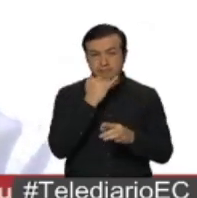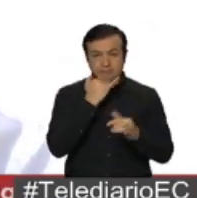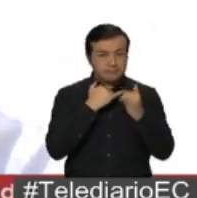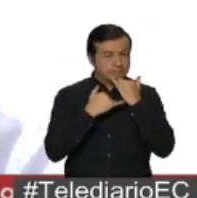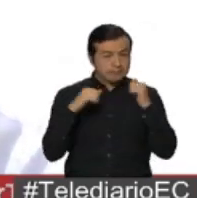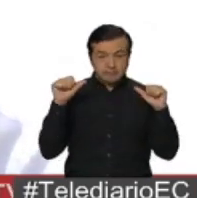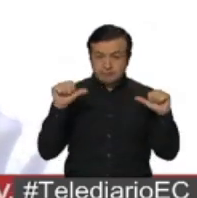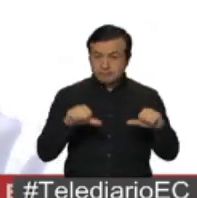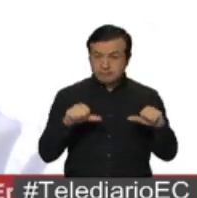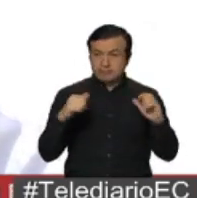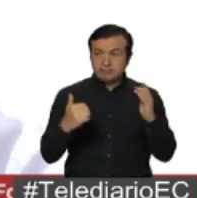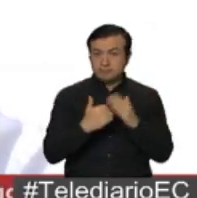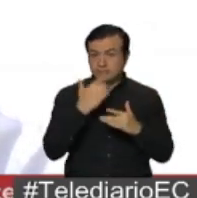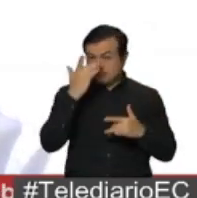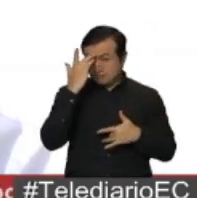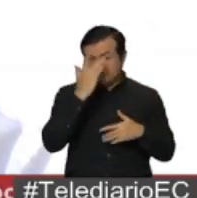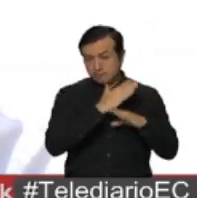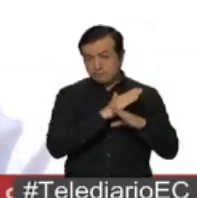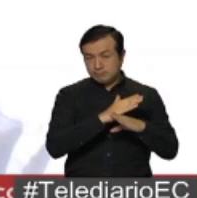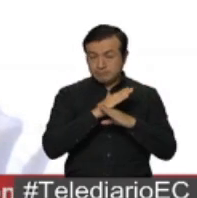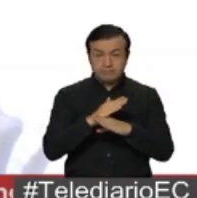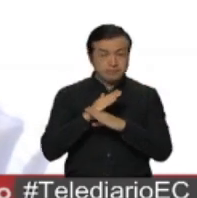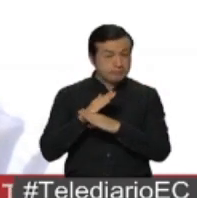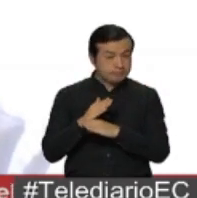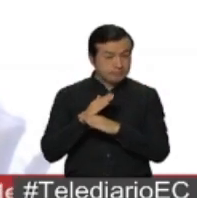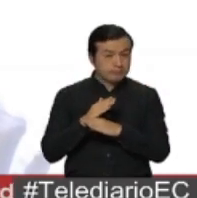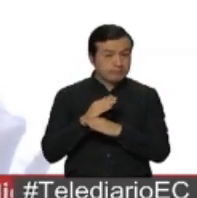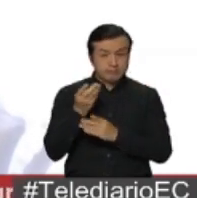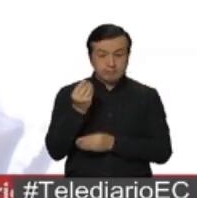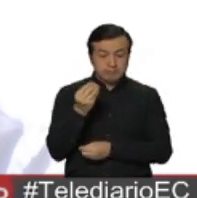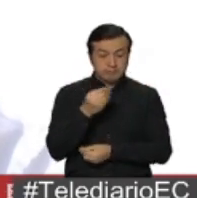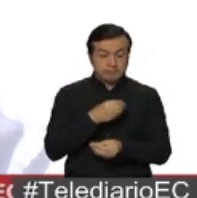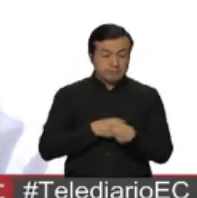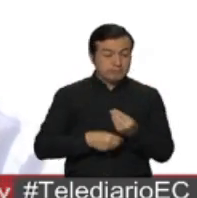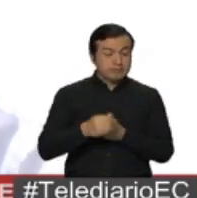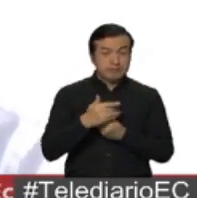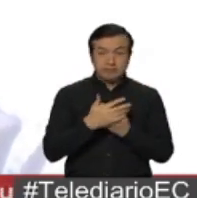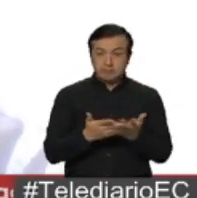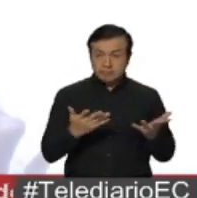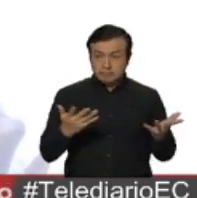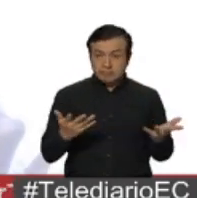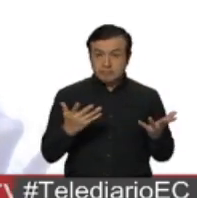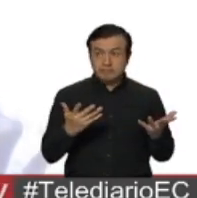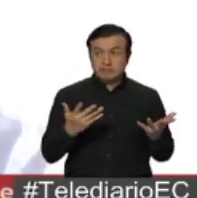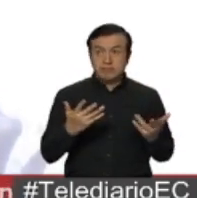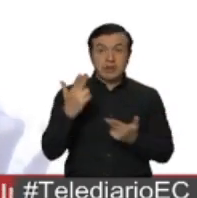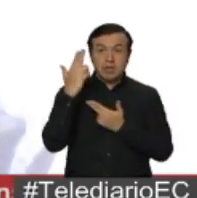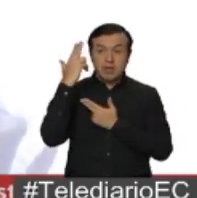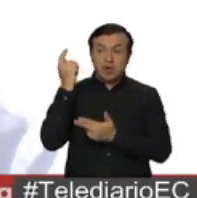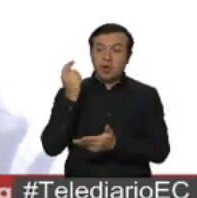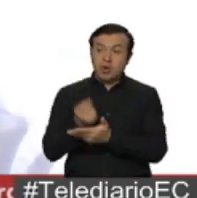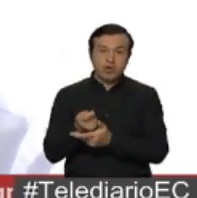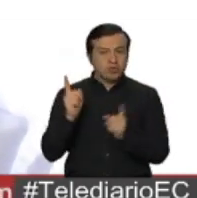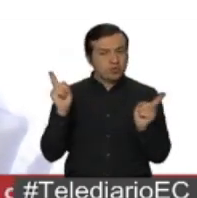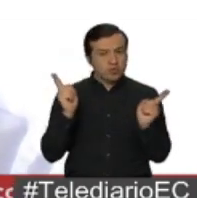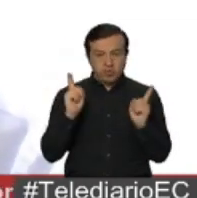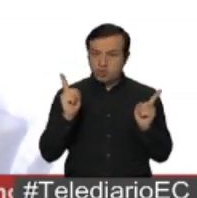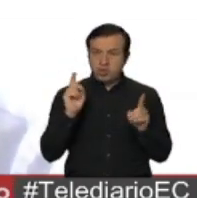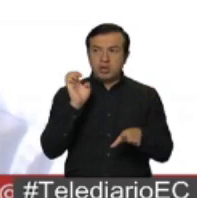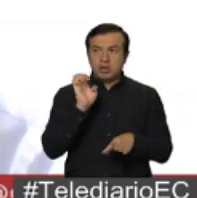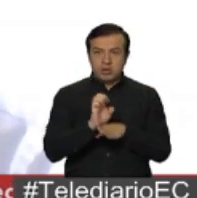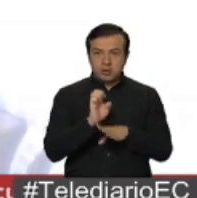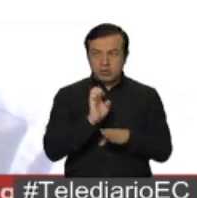este nuevo coronavirus y la inversión tiene que ir ahí no en armamento por ejemplo si es ecuador